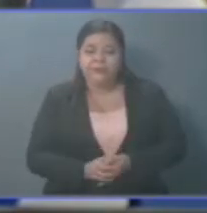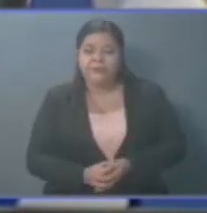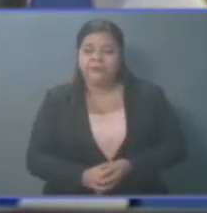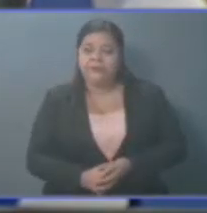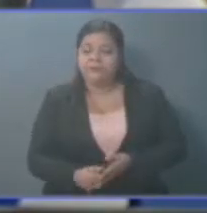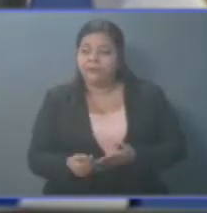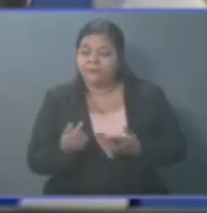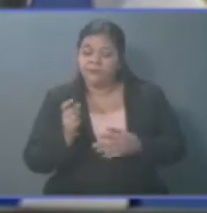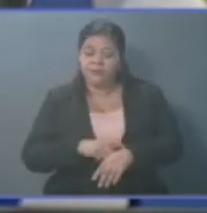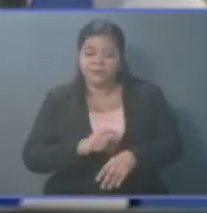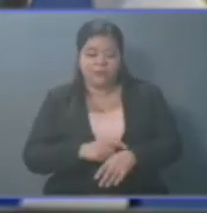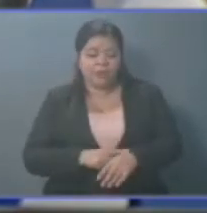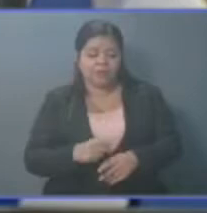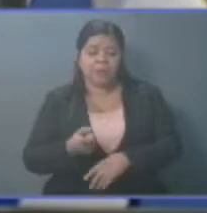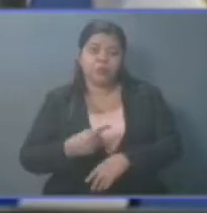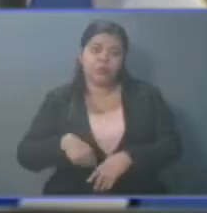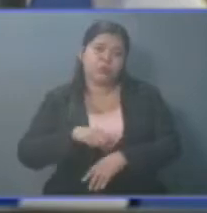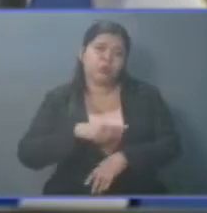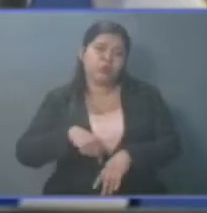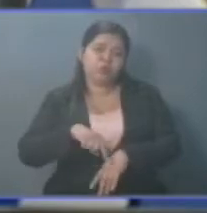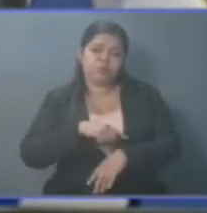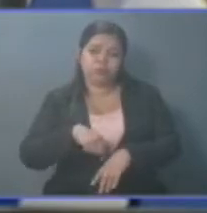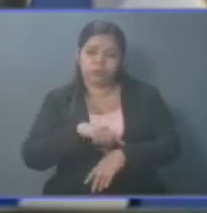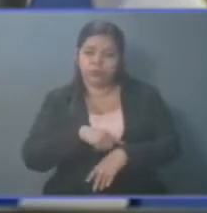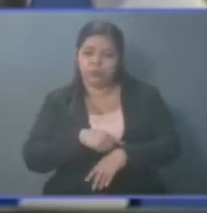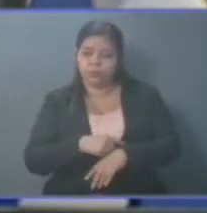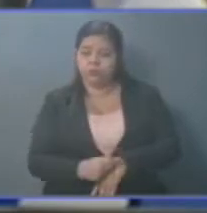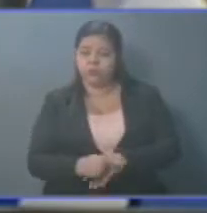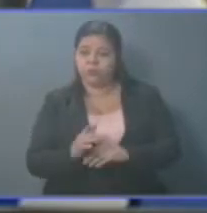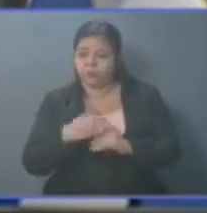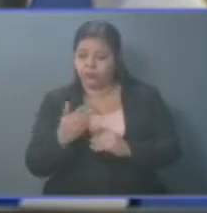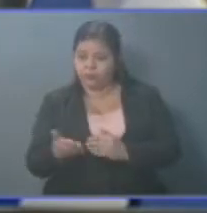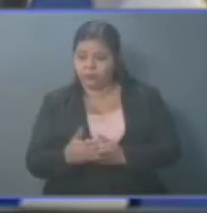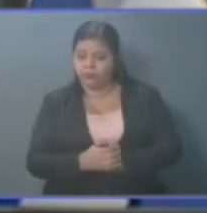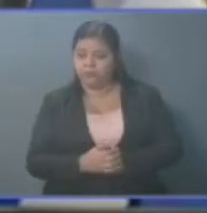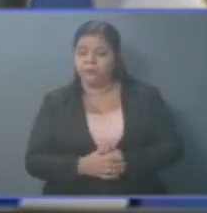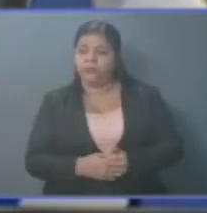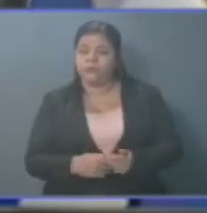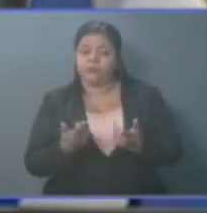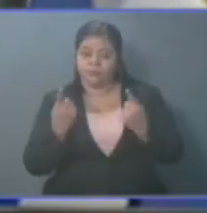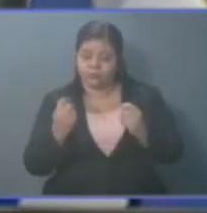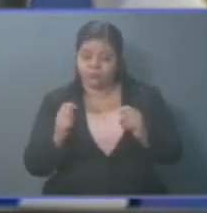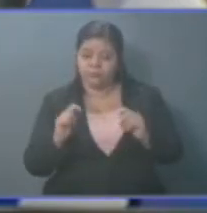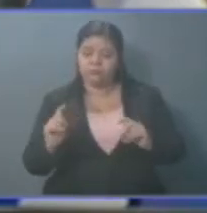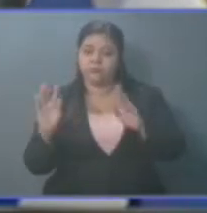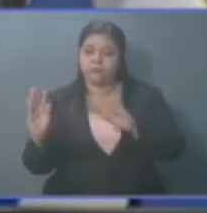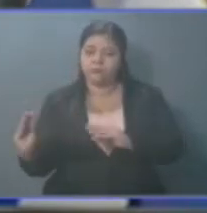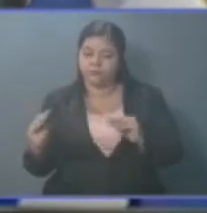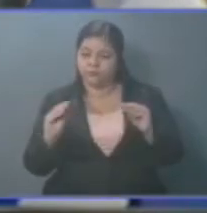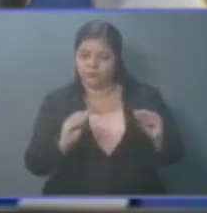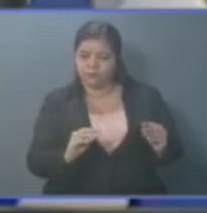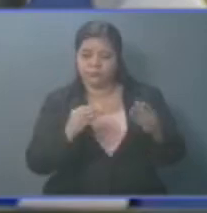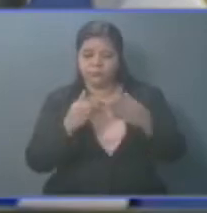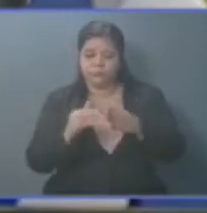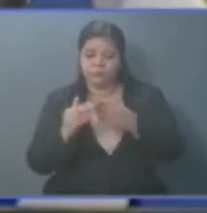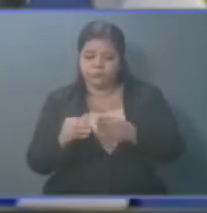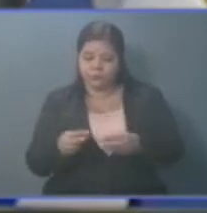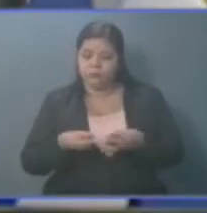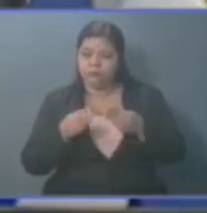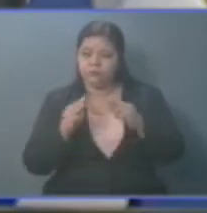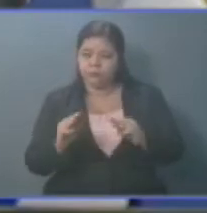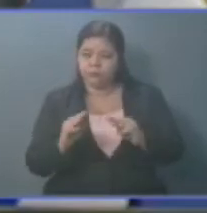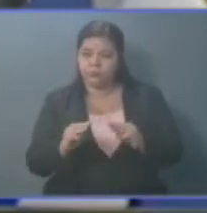darle largas al asunto y tratar de implementar mecanismos ya